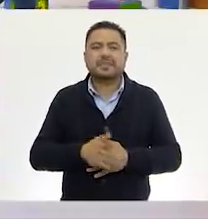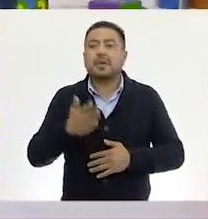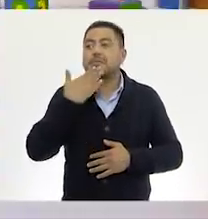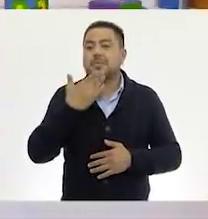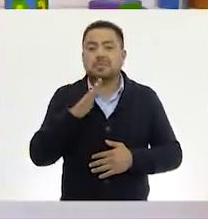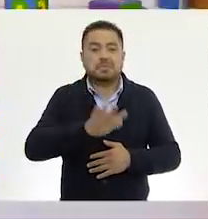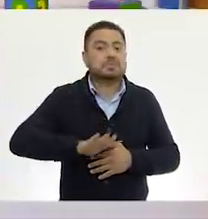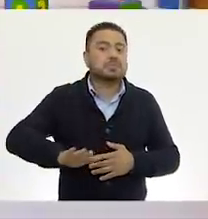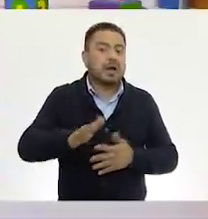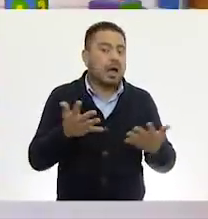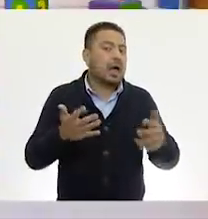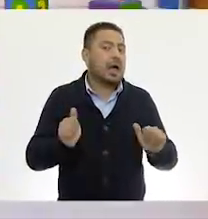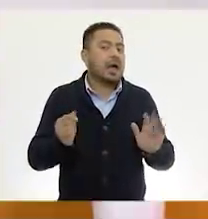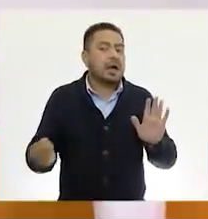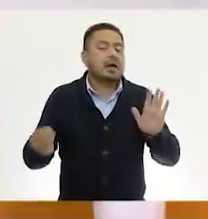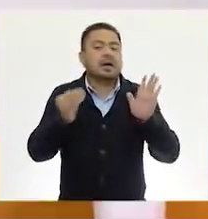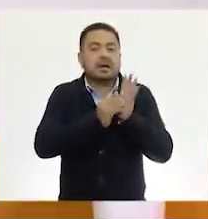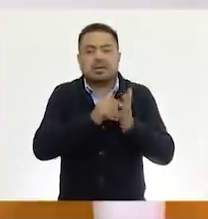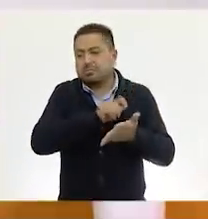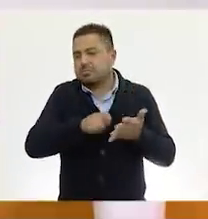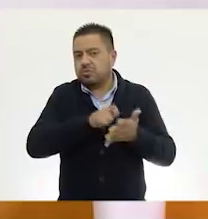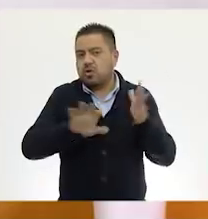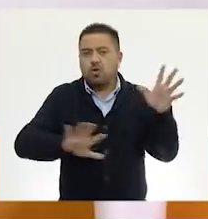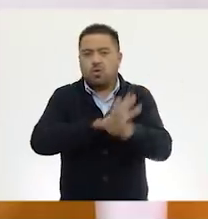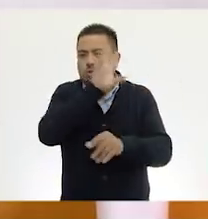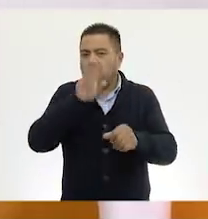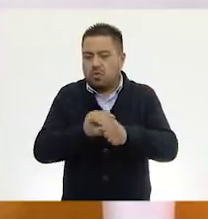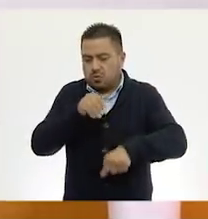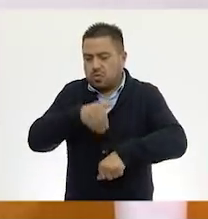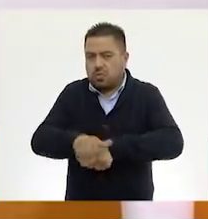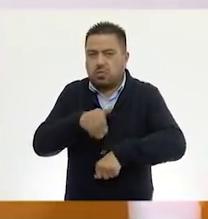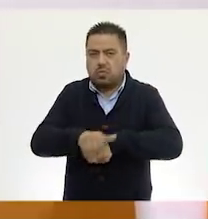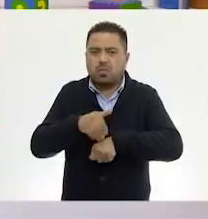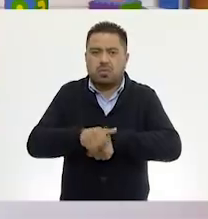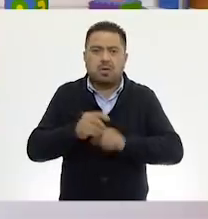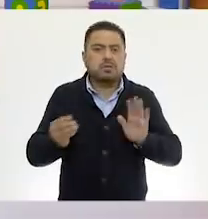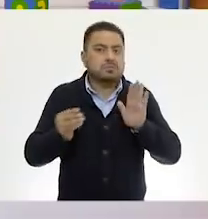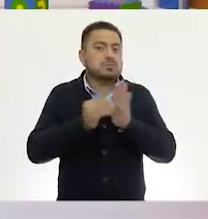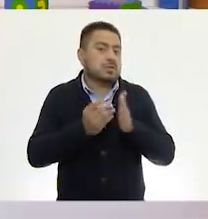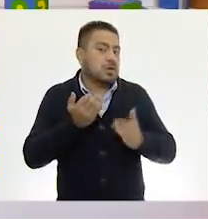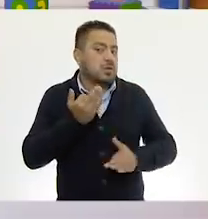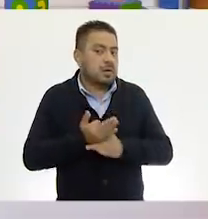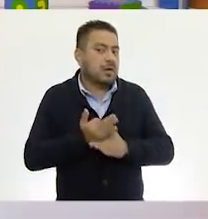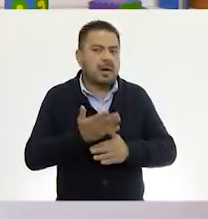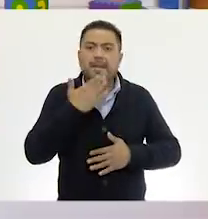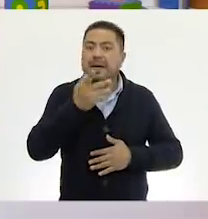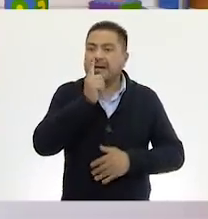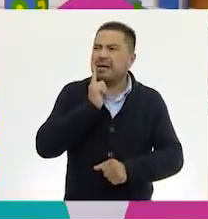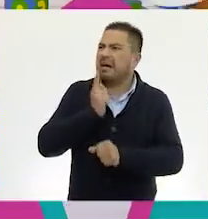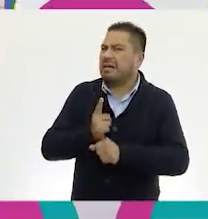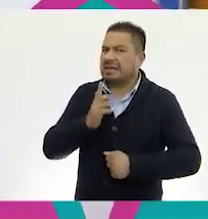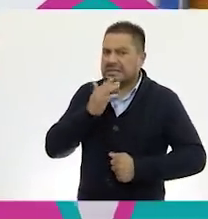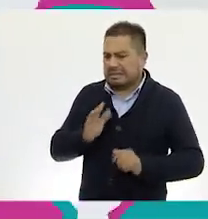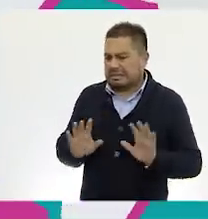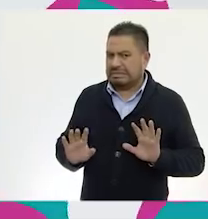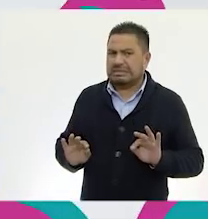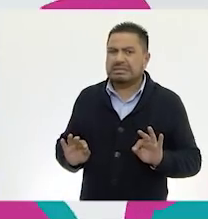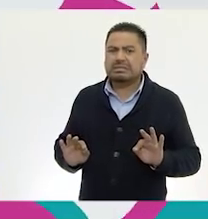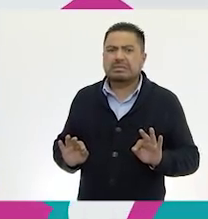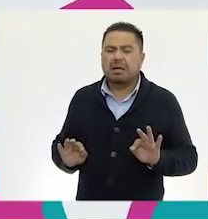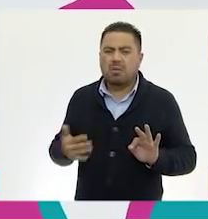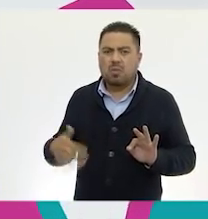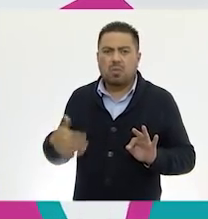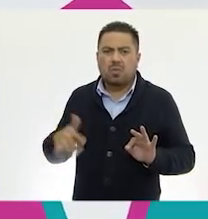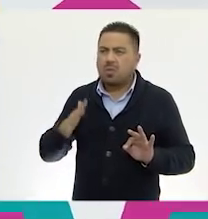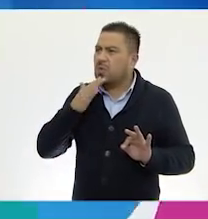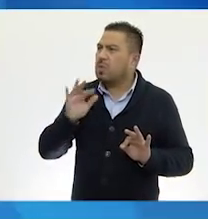Muy bien. Entonces, ya tenemos como tal toda nuestra cantidad colocada. Muy bien. ¿Ya vieron qué sencillo es? Muy